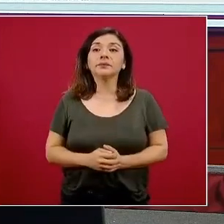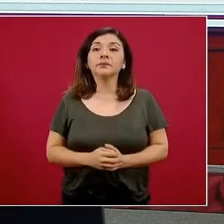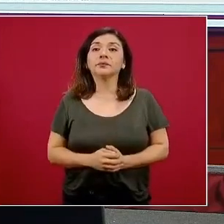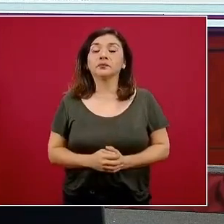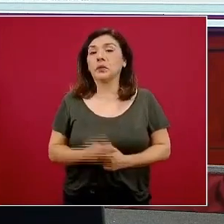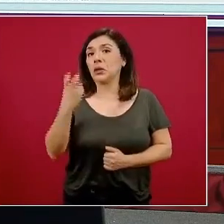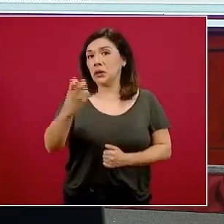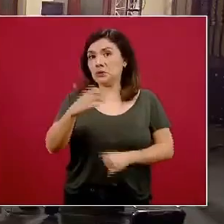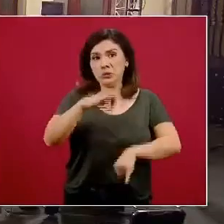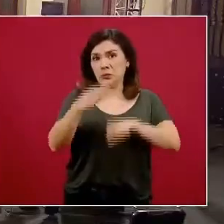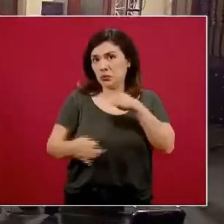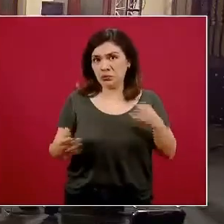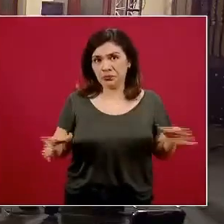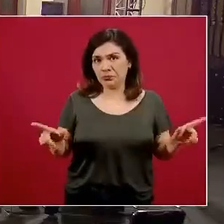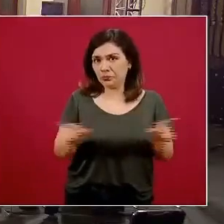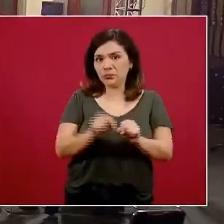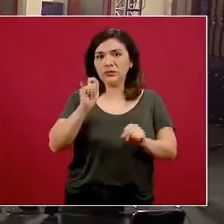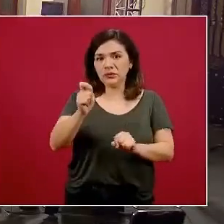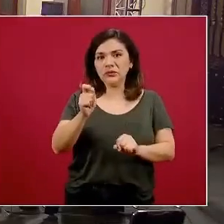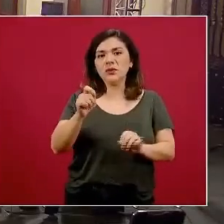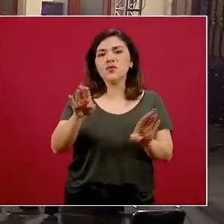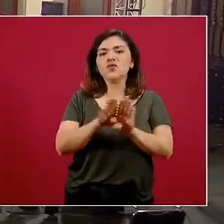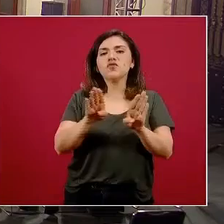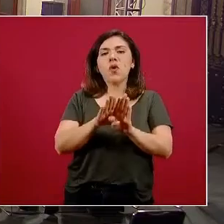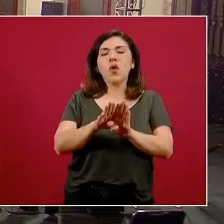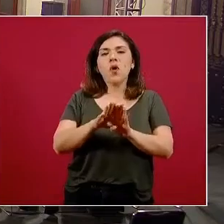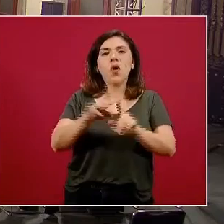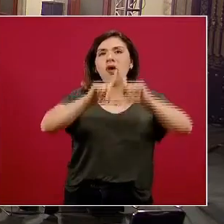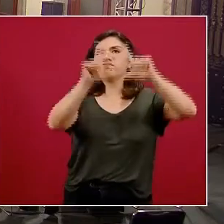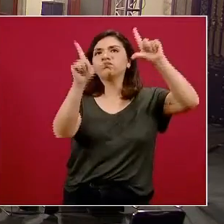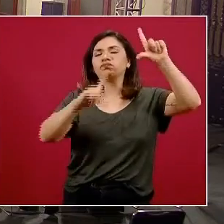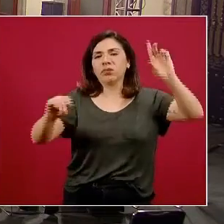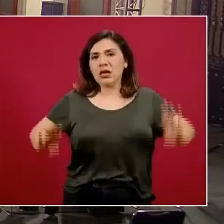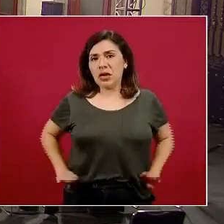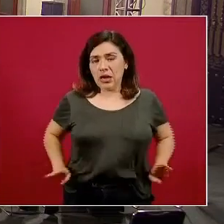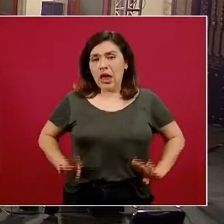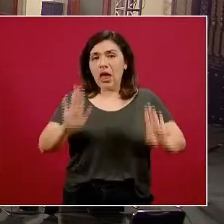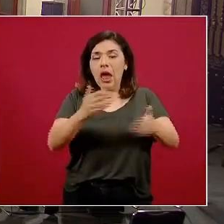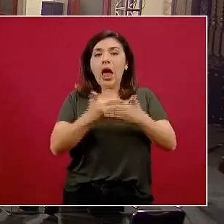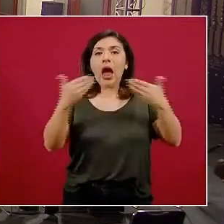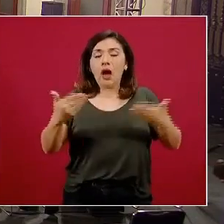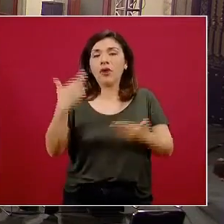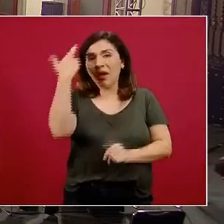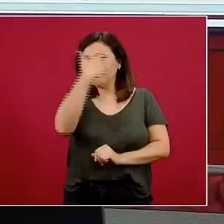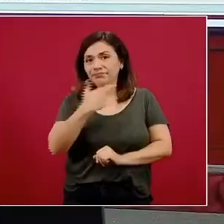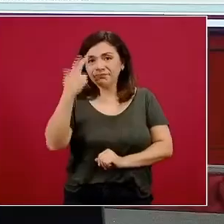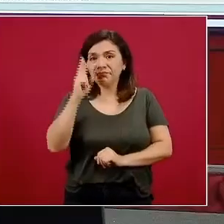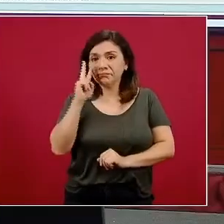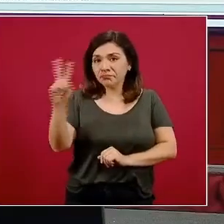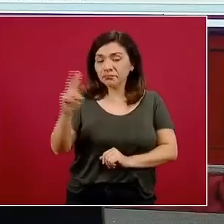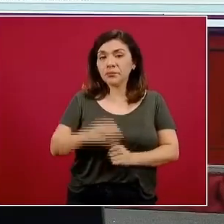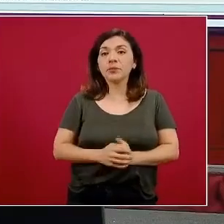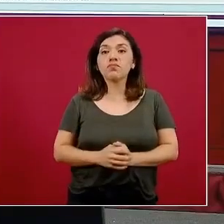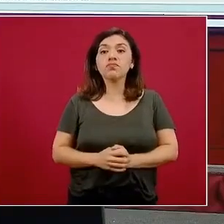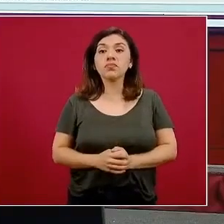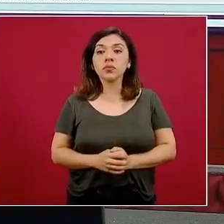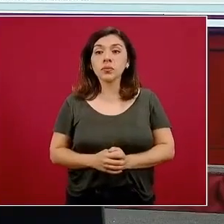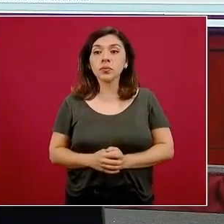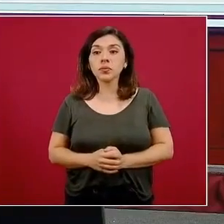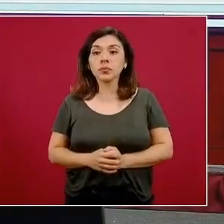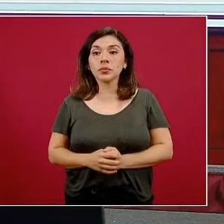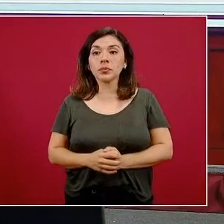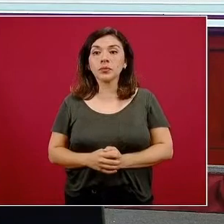Con esto cerraríamos el componente del escenario nacional, y entonces vamos a revisar ahora, si nos presentan por favor la